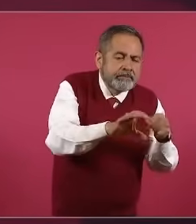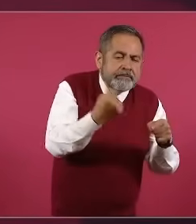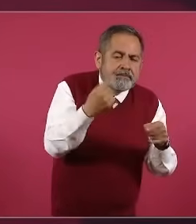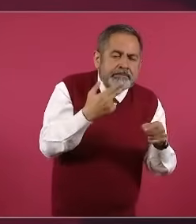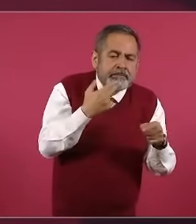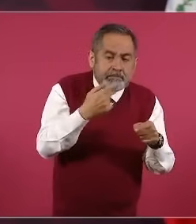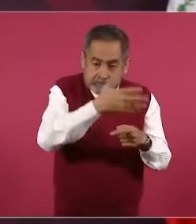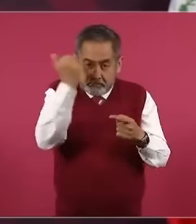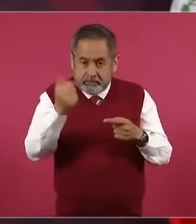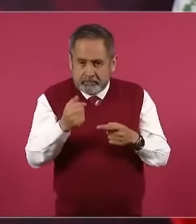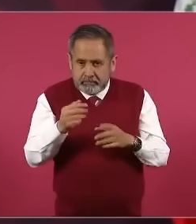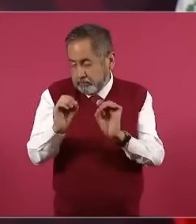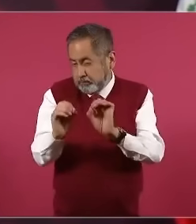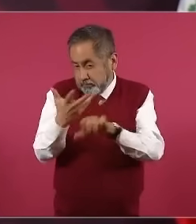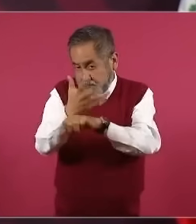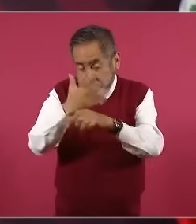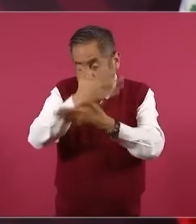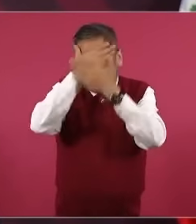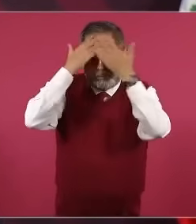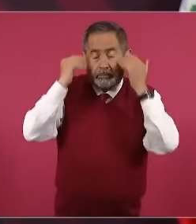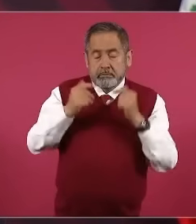¿O creen ustedes que no saben?